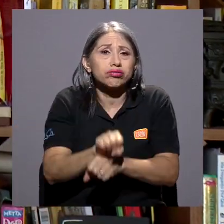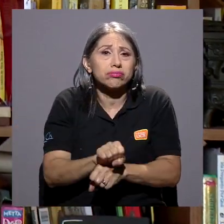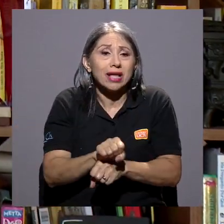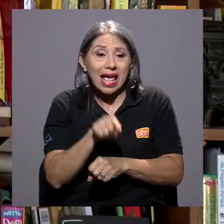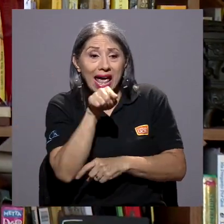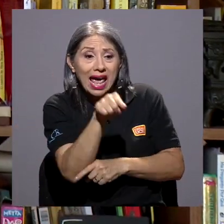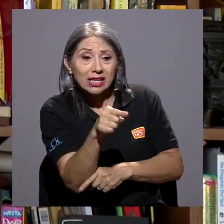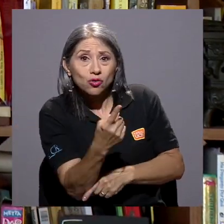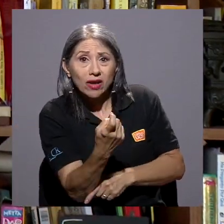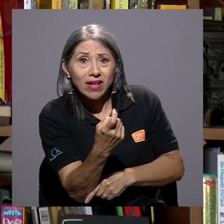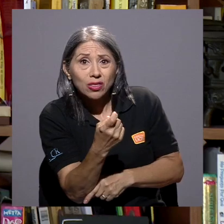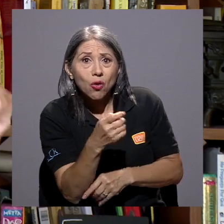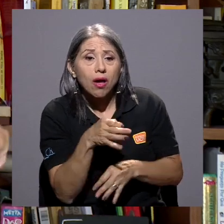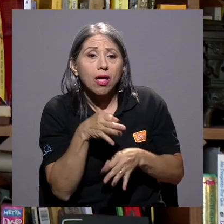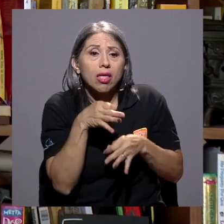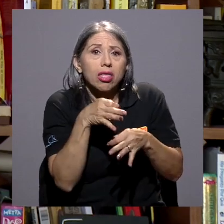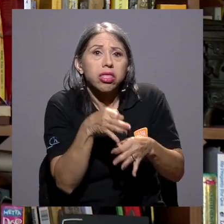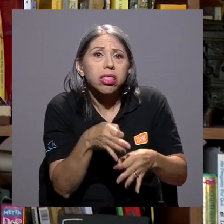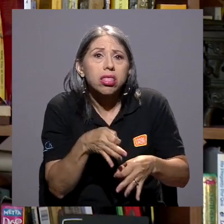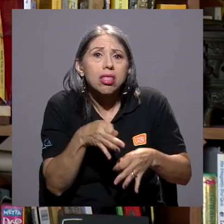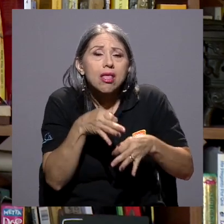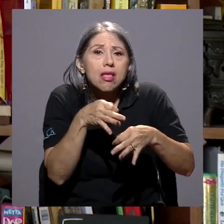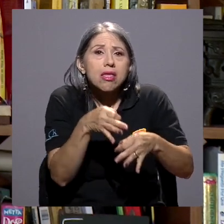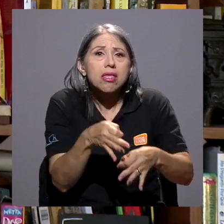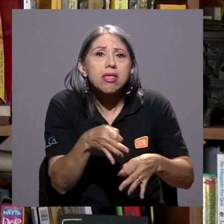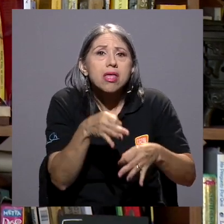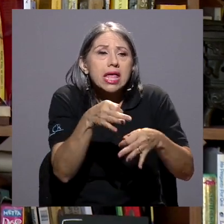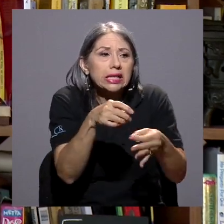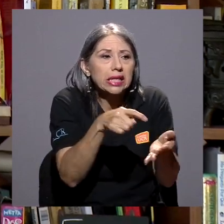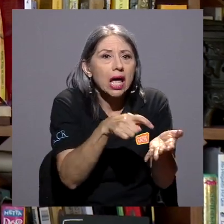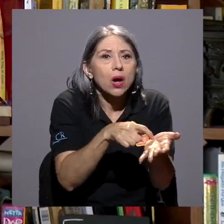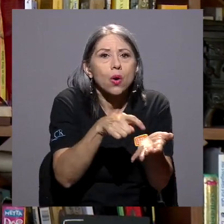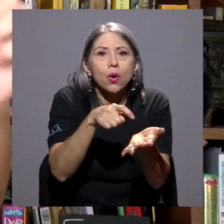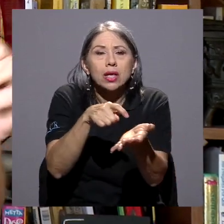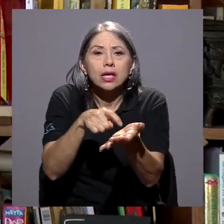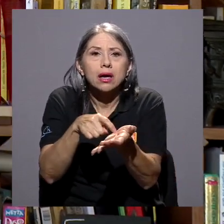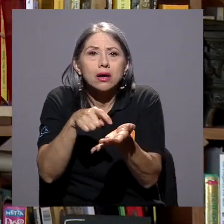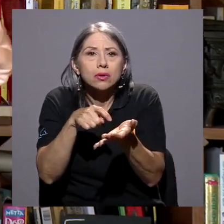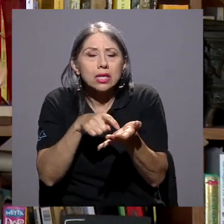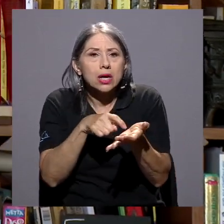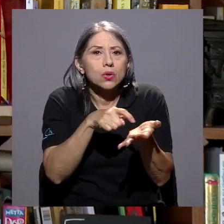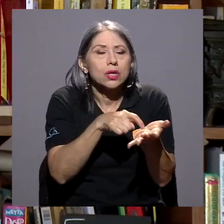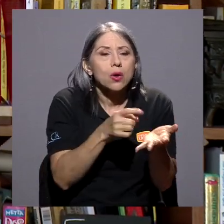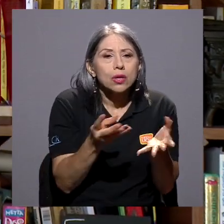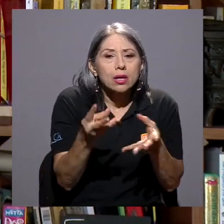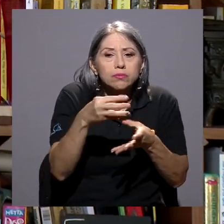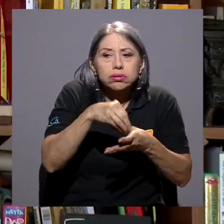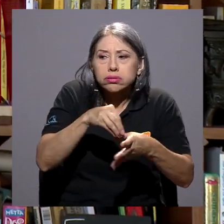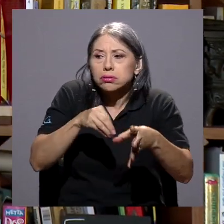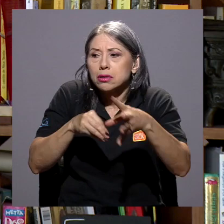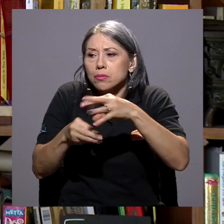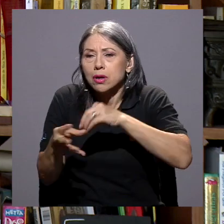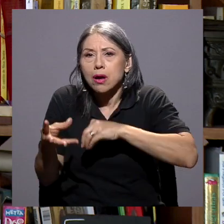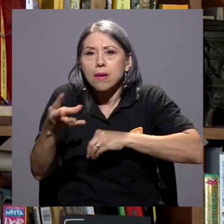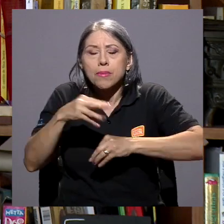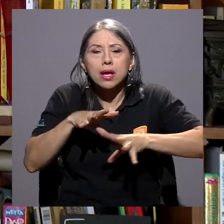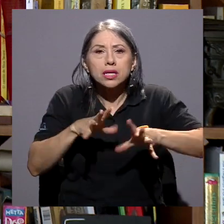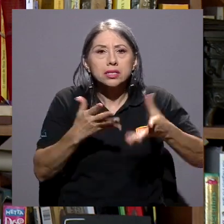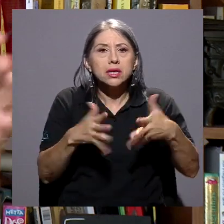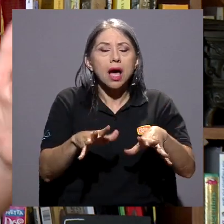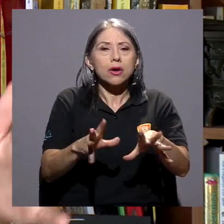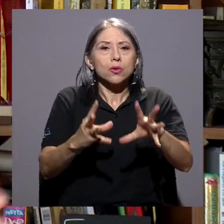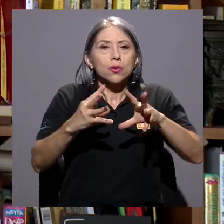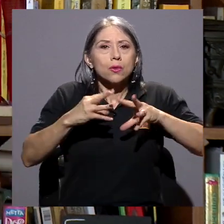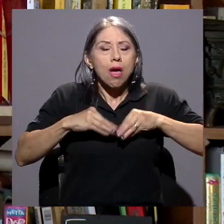que no pudimos cubrir se nos vaya arrastrando, esa deuda la vayamos incorporando en la cotidianidad,